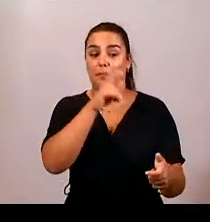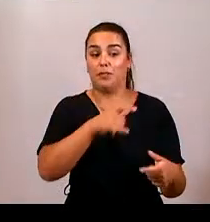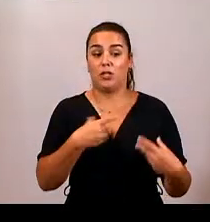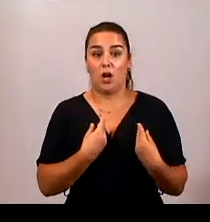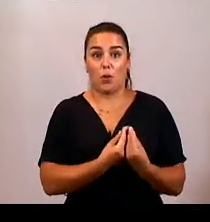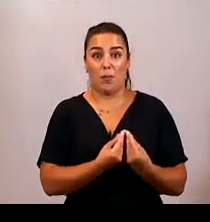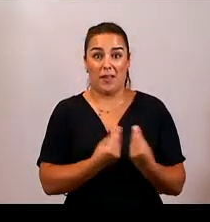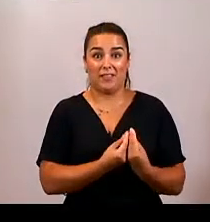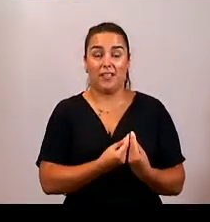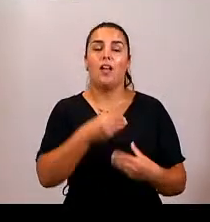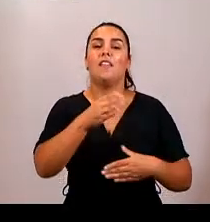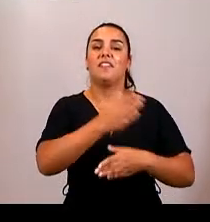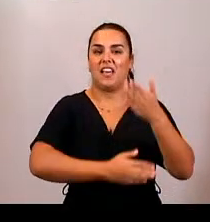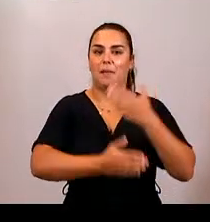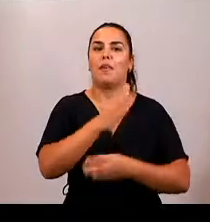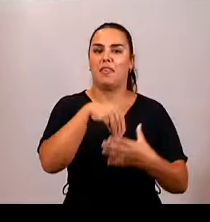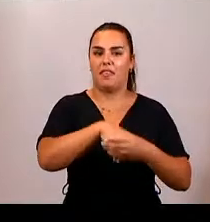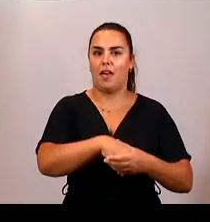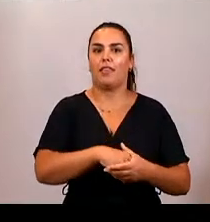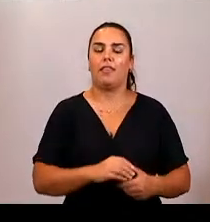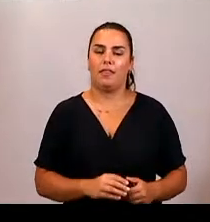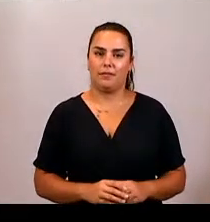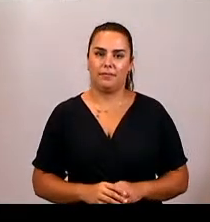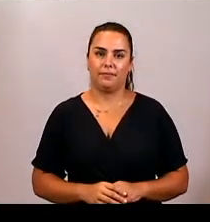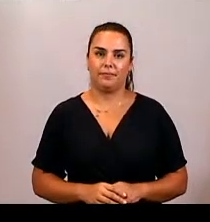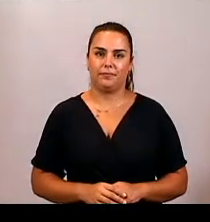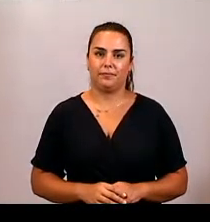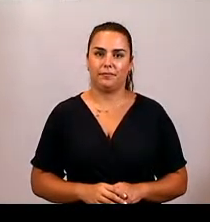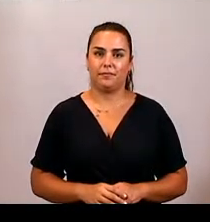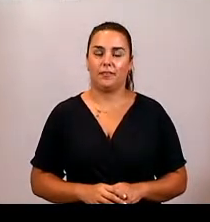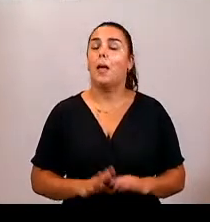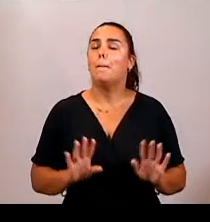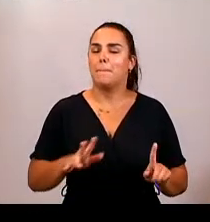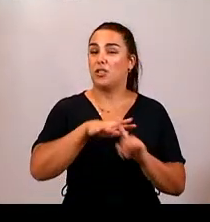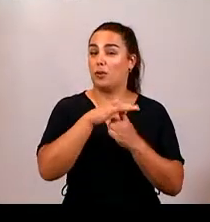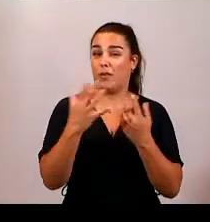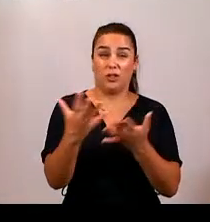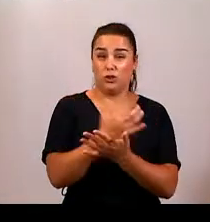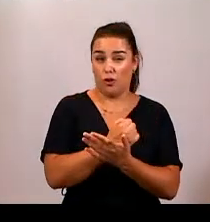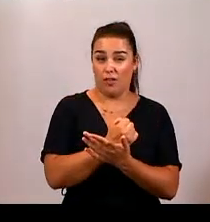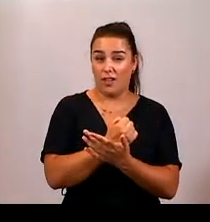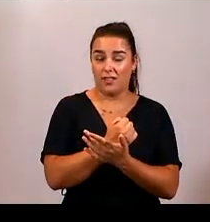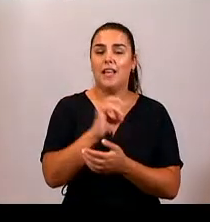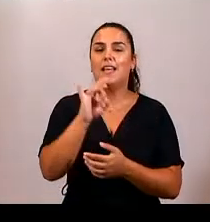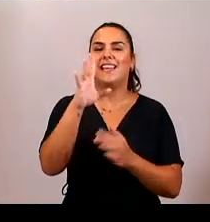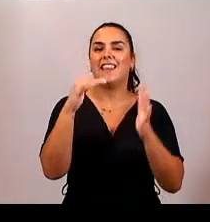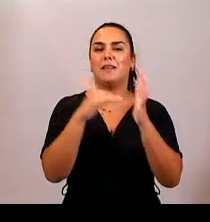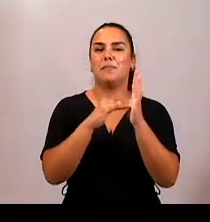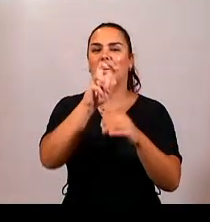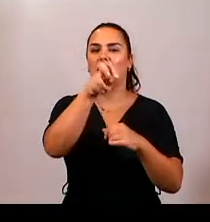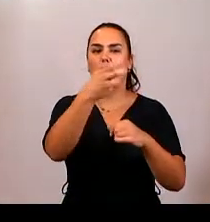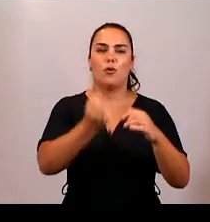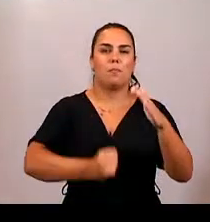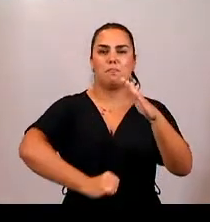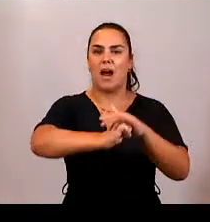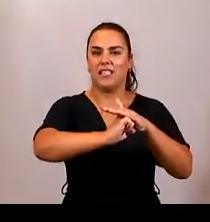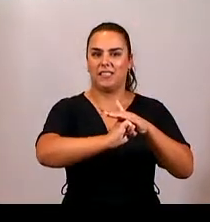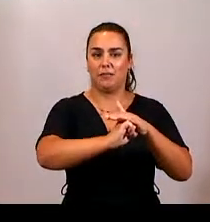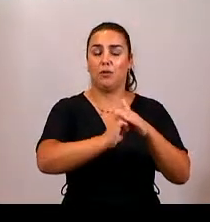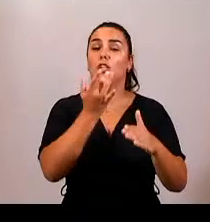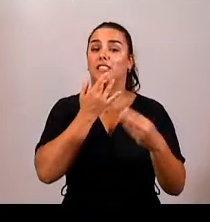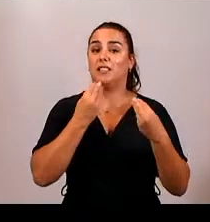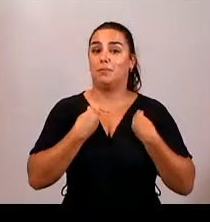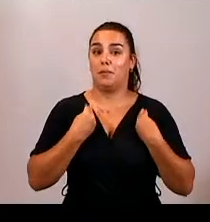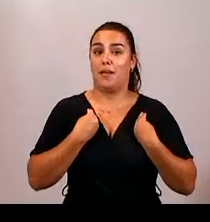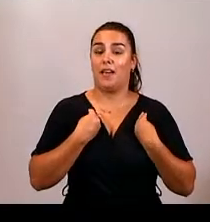haya personas con discapacidad. En todos los casos, las ayudas subirán hasta los 15.000 euros si en la vivienda reside una persona